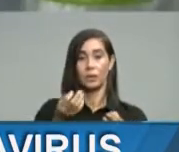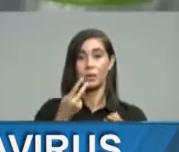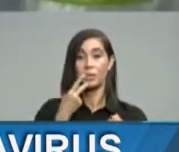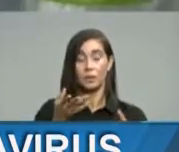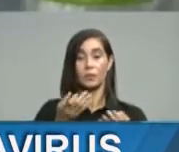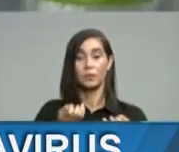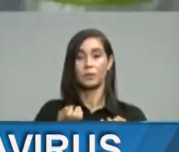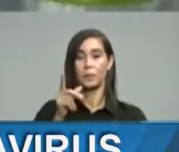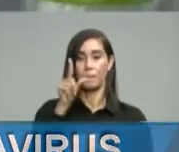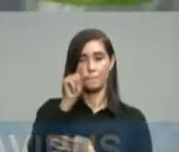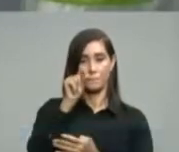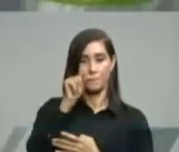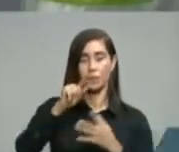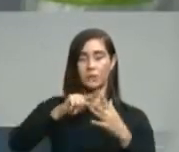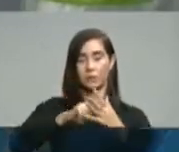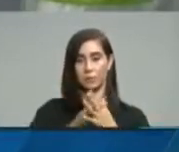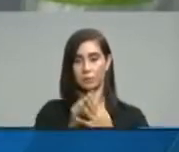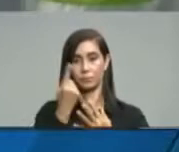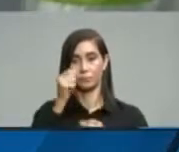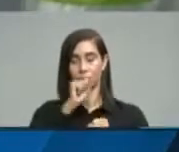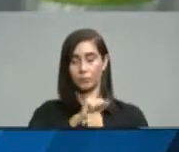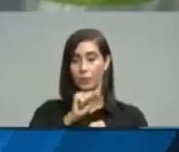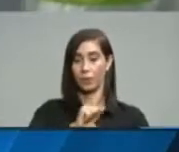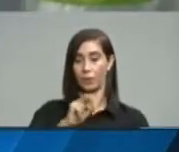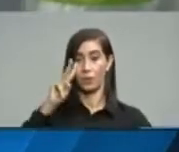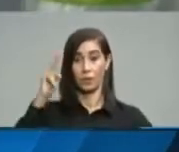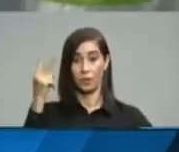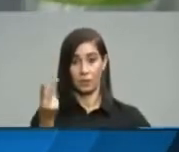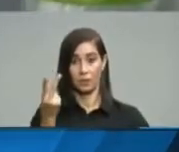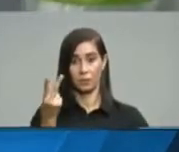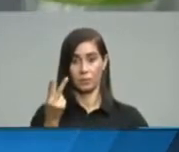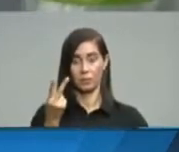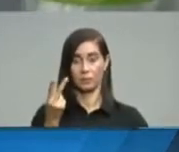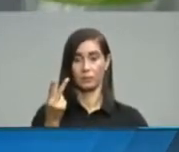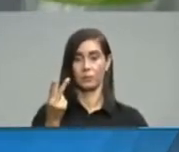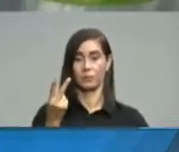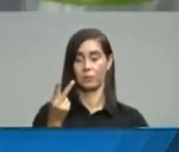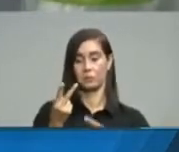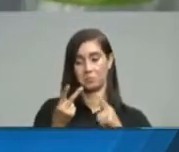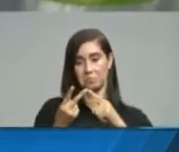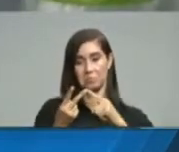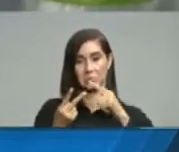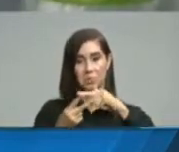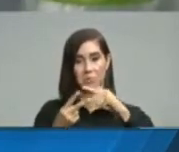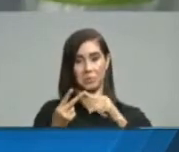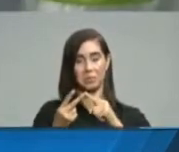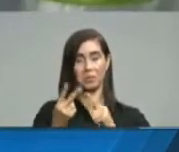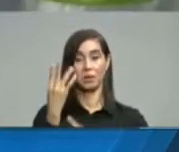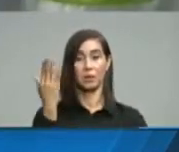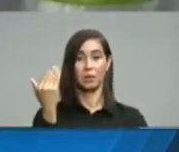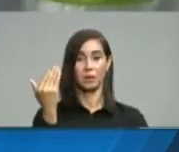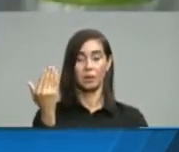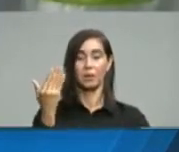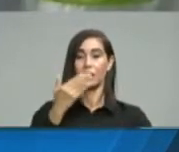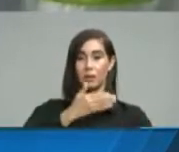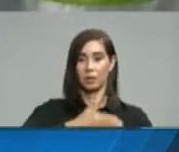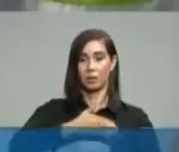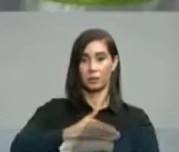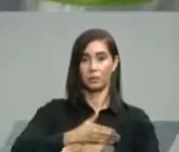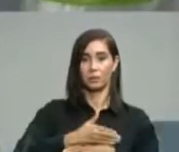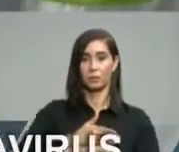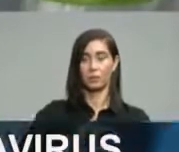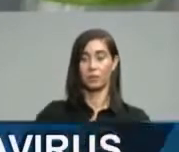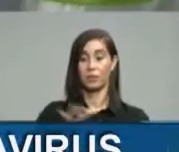inicio de esta primera fase y la segunda, median aproximadamente 14 días, que es